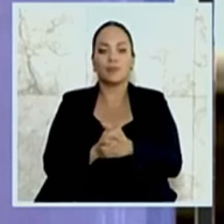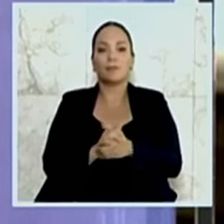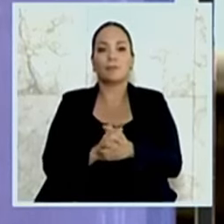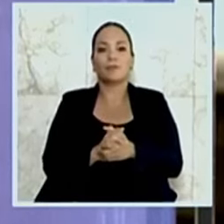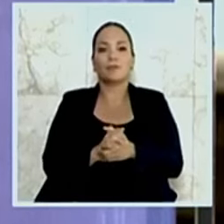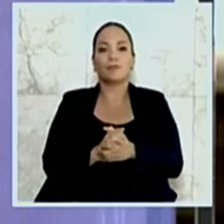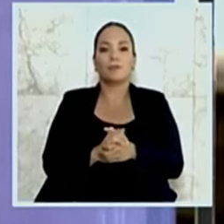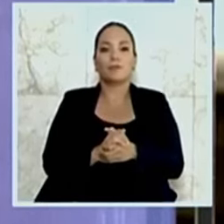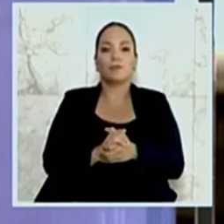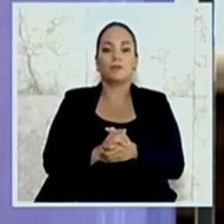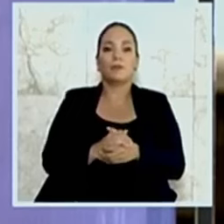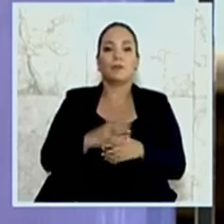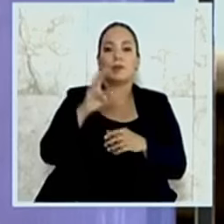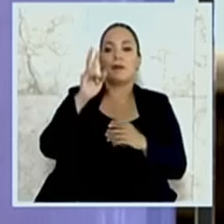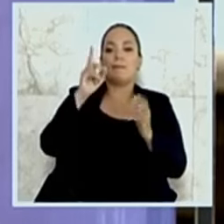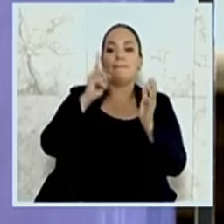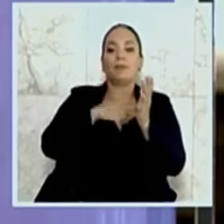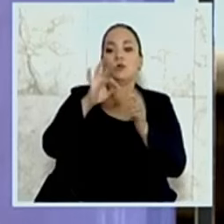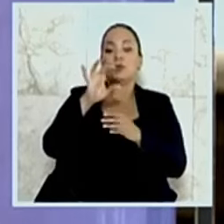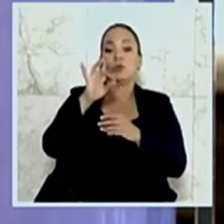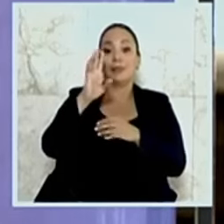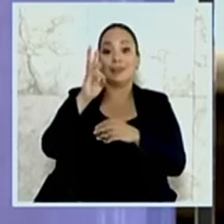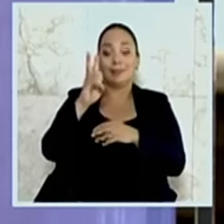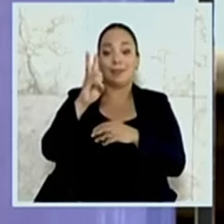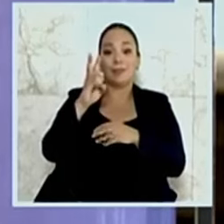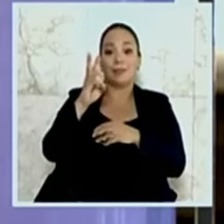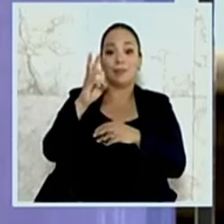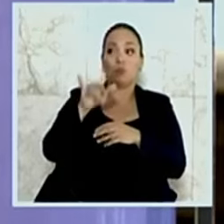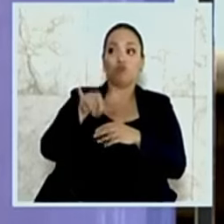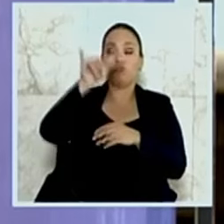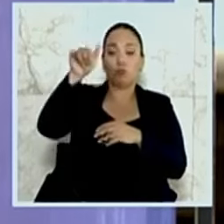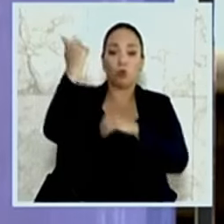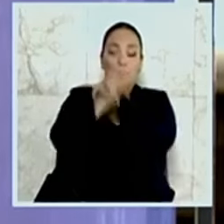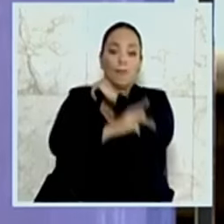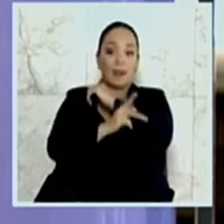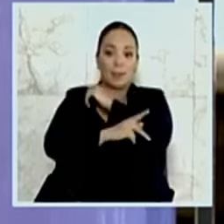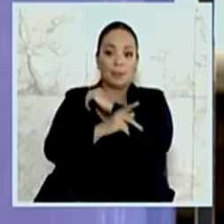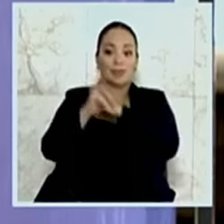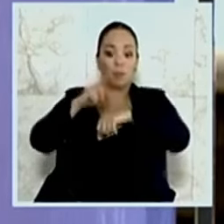manera igual, no me consideraría un presidente justo y equitativo.